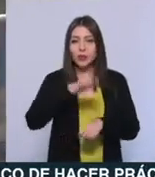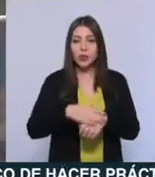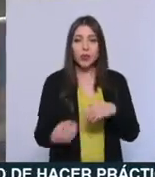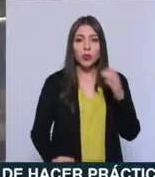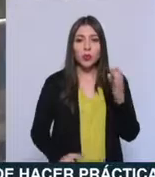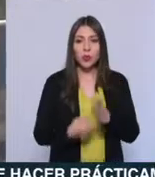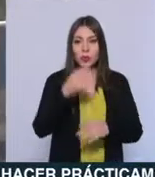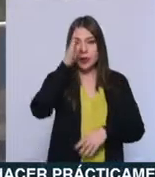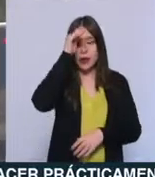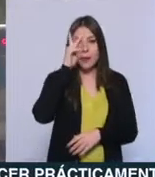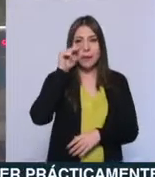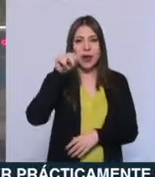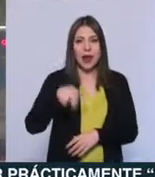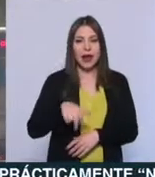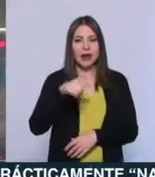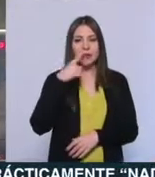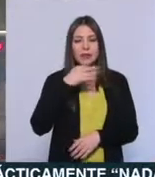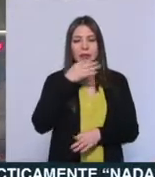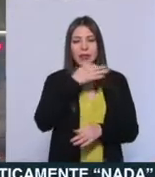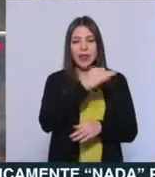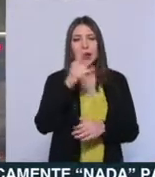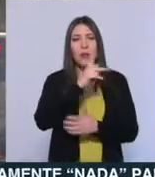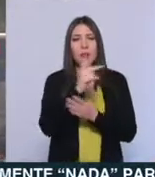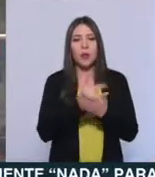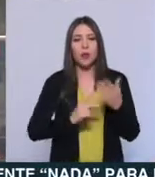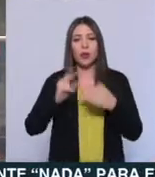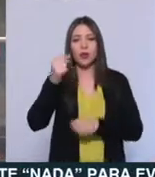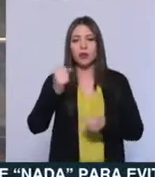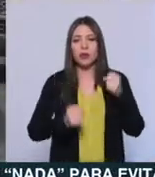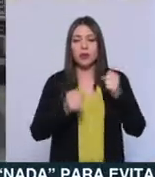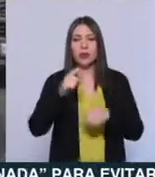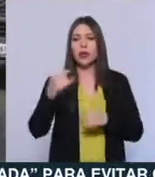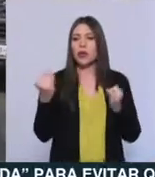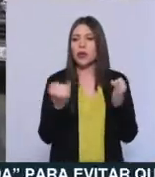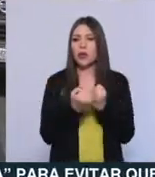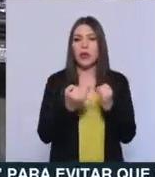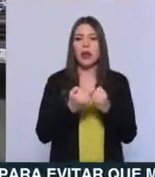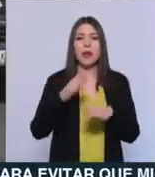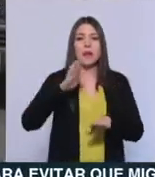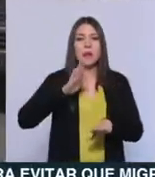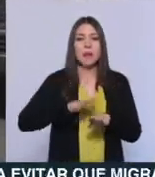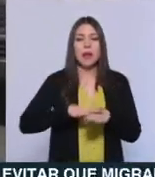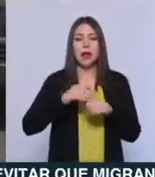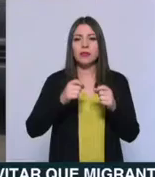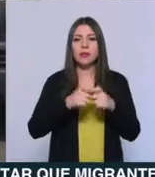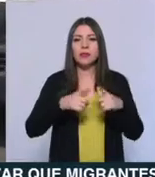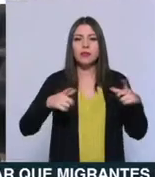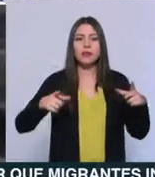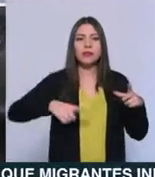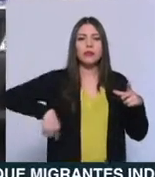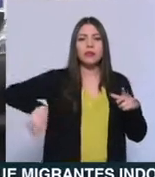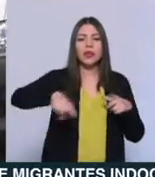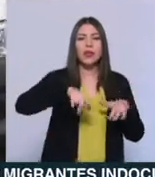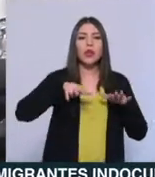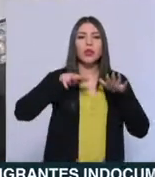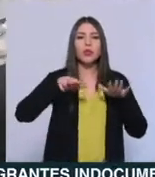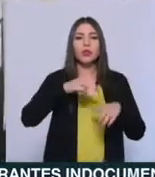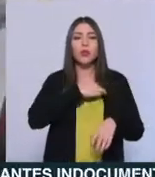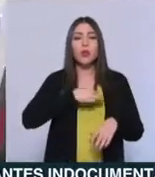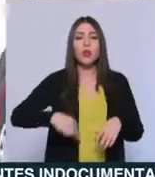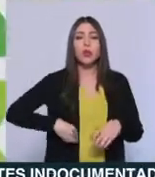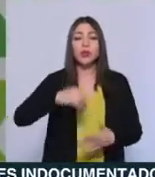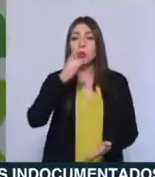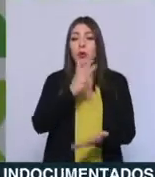contingencia ambiental y el programa Hoy No Circula se ampliará más allá de los 18 municipios en los que hoy